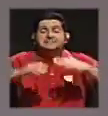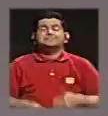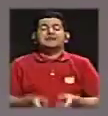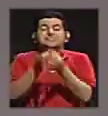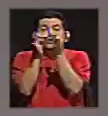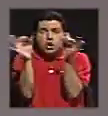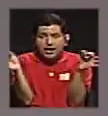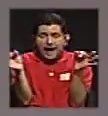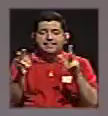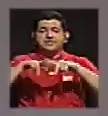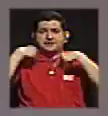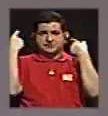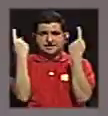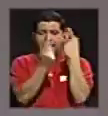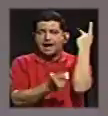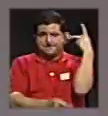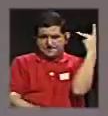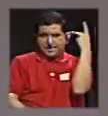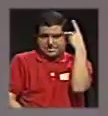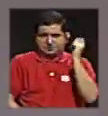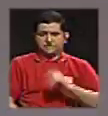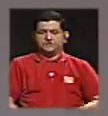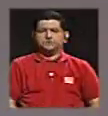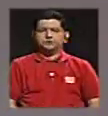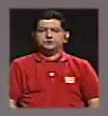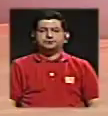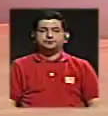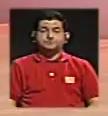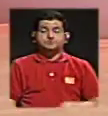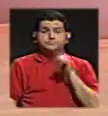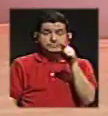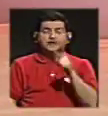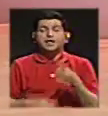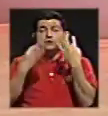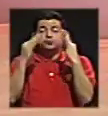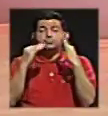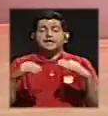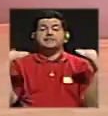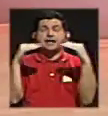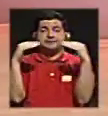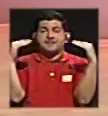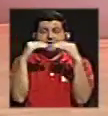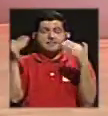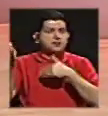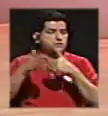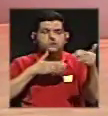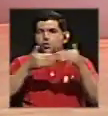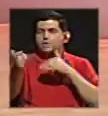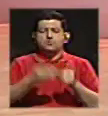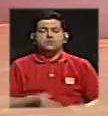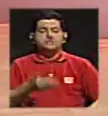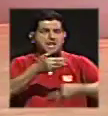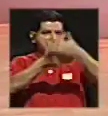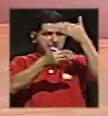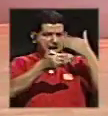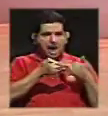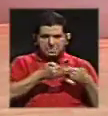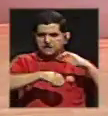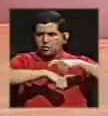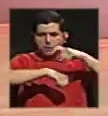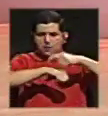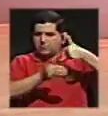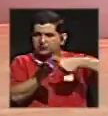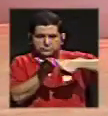gratuito a los partidos políticos en pie de igualdad sin importar su pasado eh de